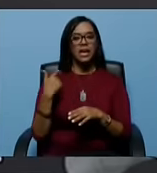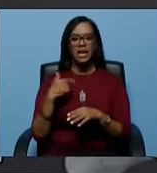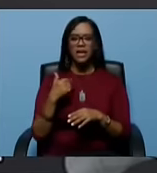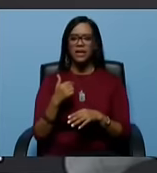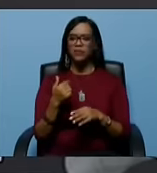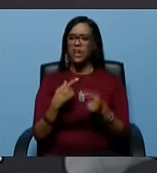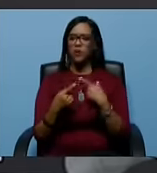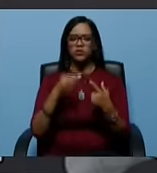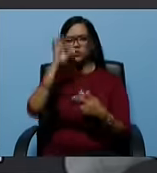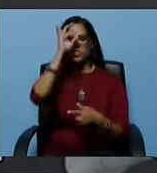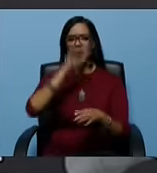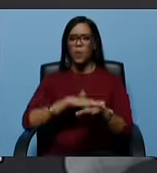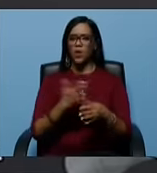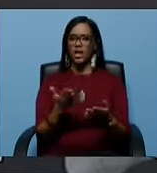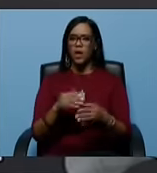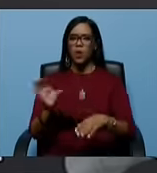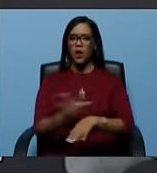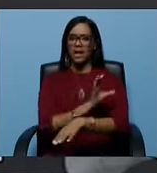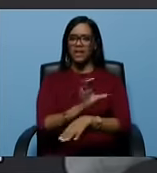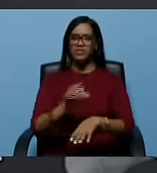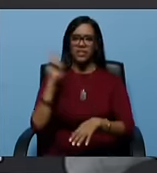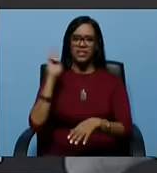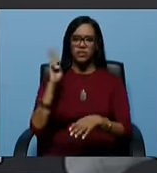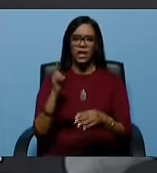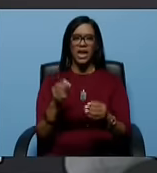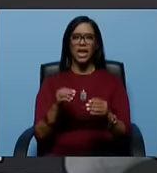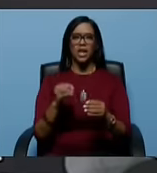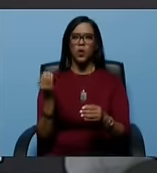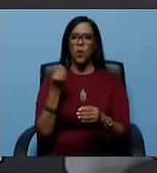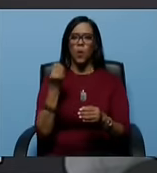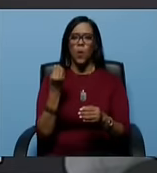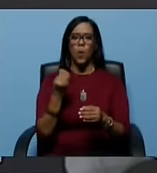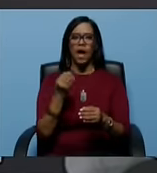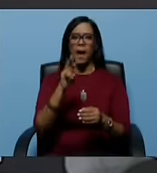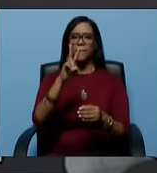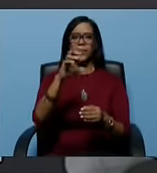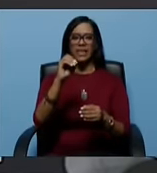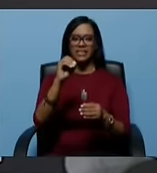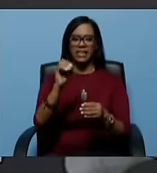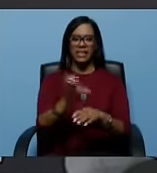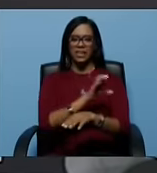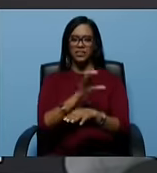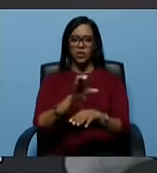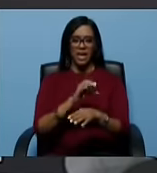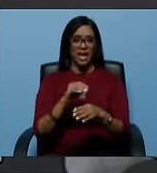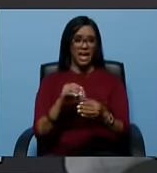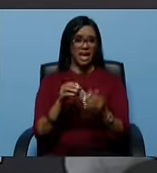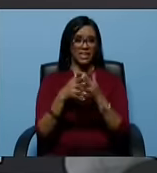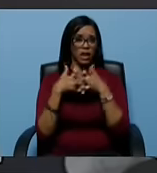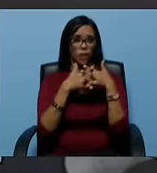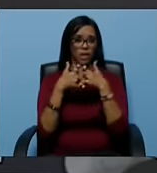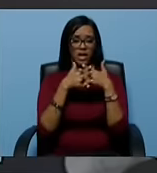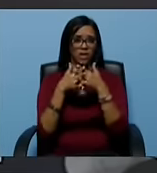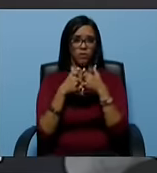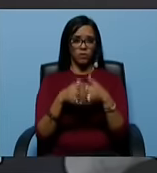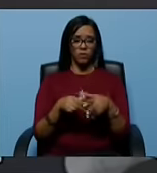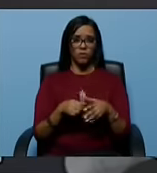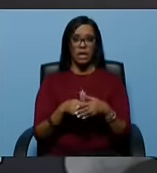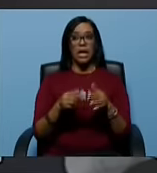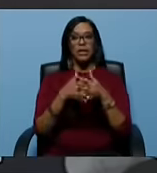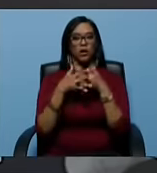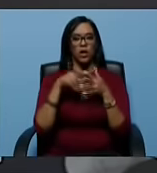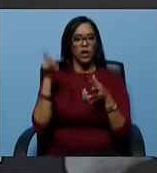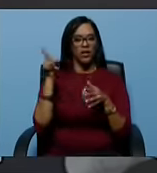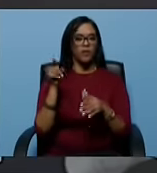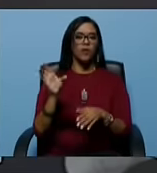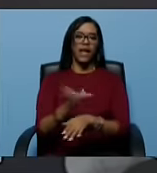por qué. Un concierto en Venezuela es el equivalente como a 20 en Estados Unidos. Claro, en Estados Unidos ellos cantan es en